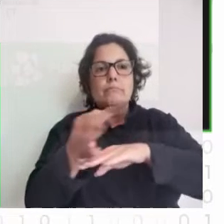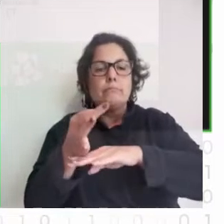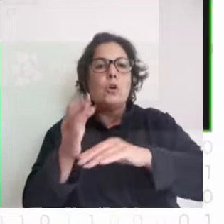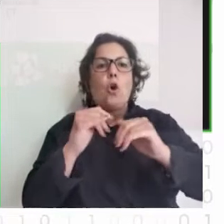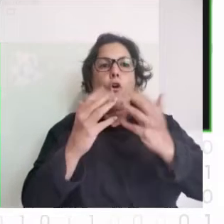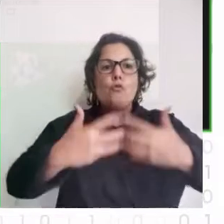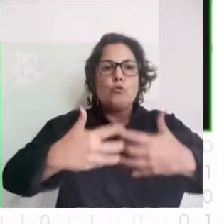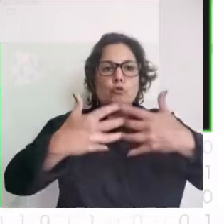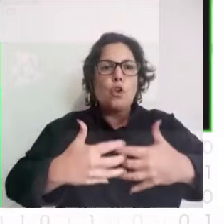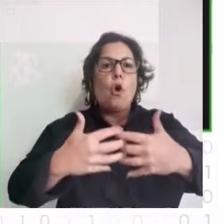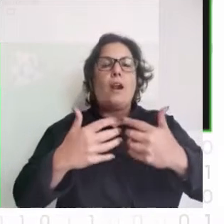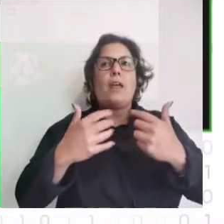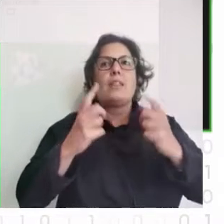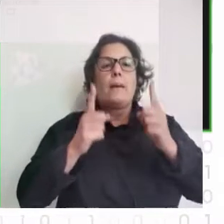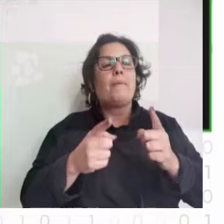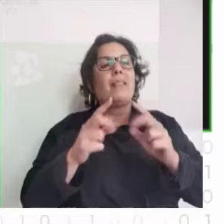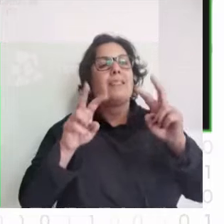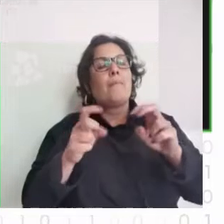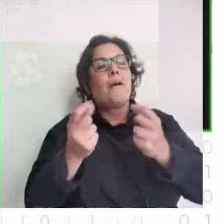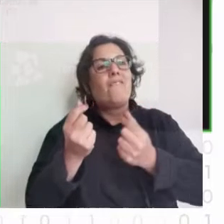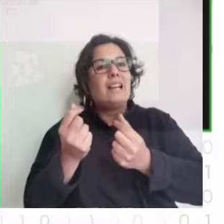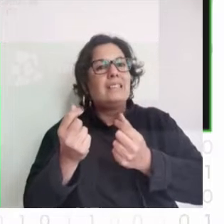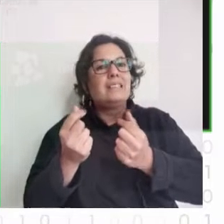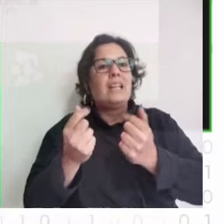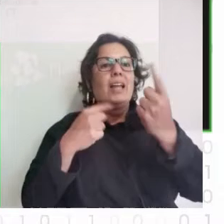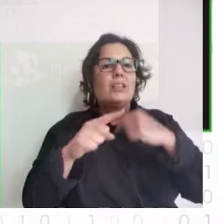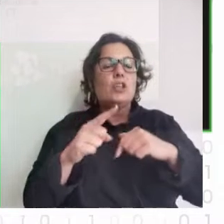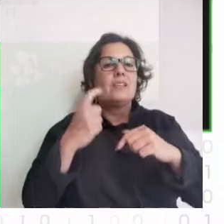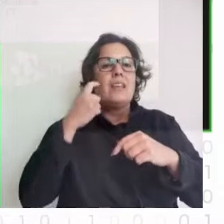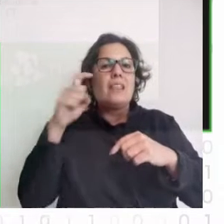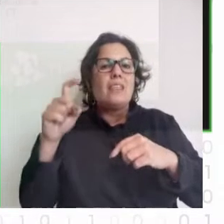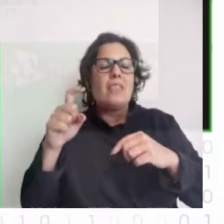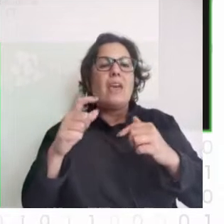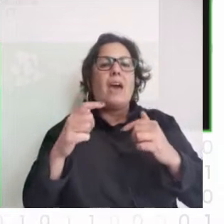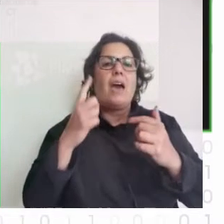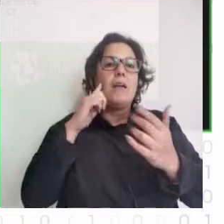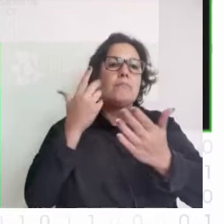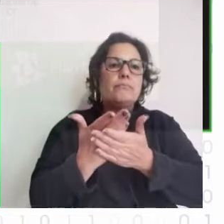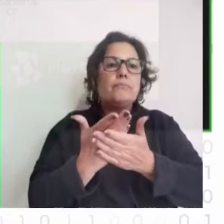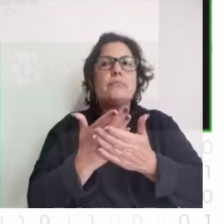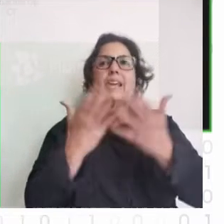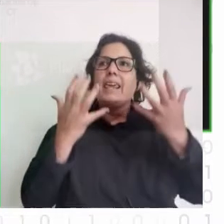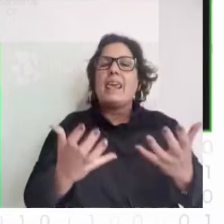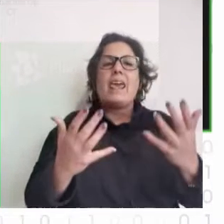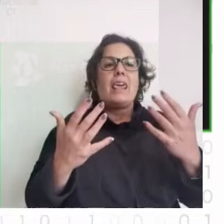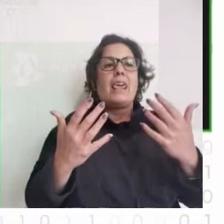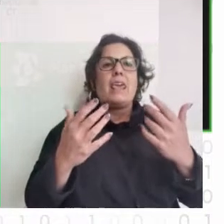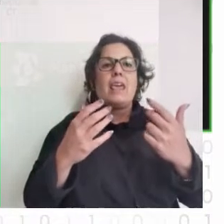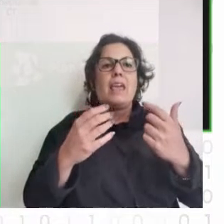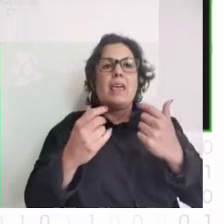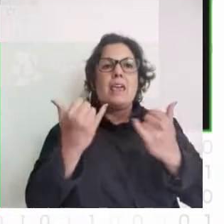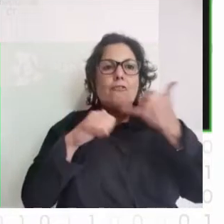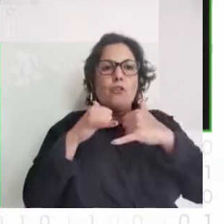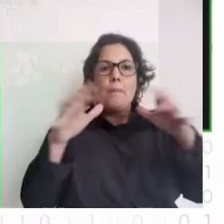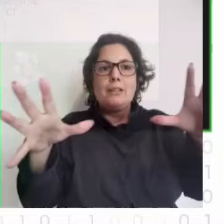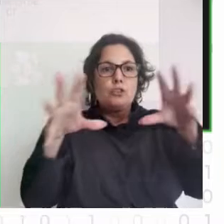la gestión financiera. Entonces, bueno, la idea de CISEI justamente es la iniciativa que pretende integrar todas estas fuentes de información